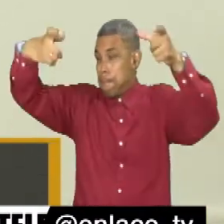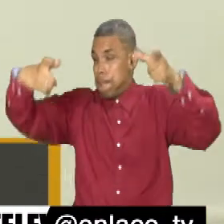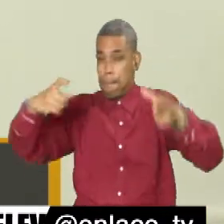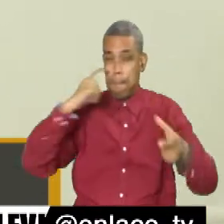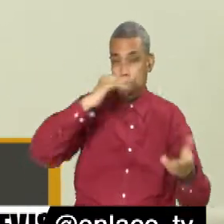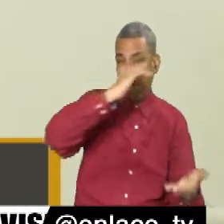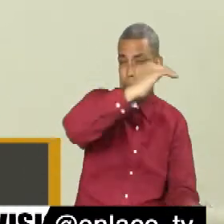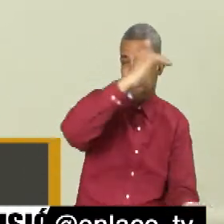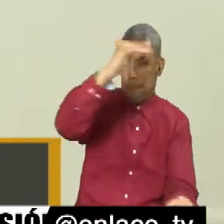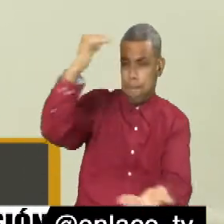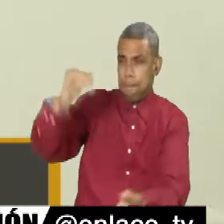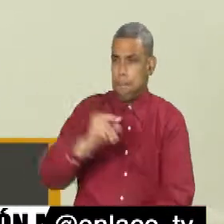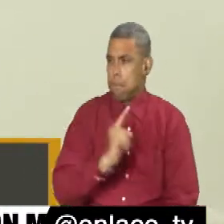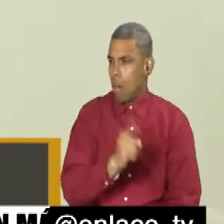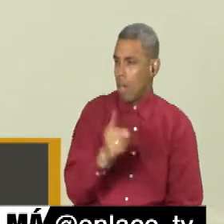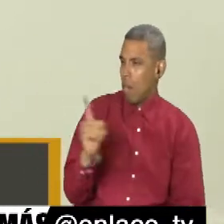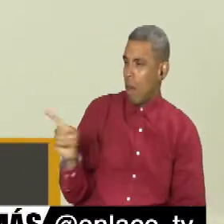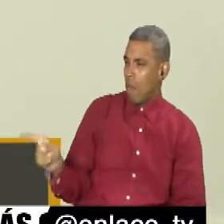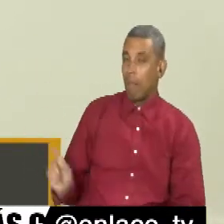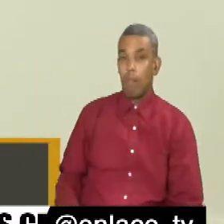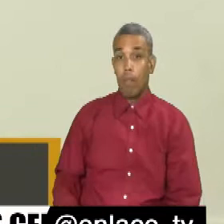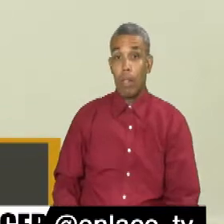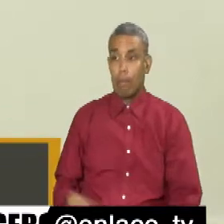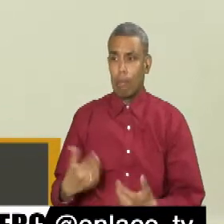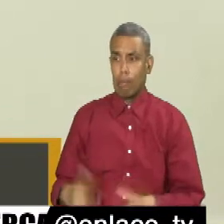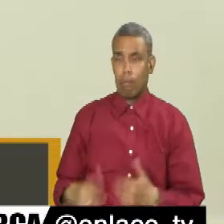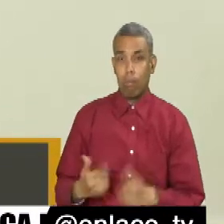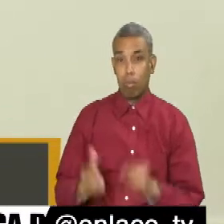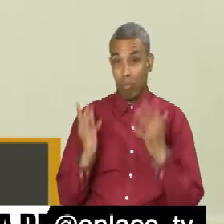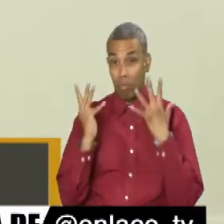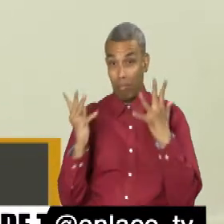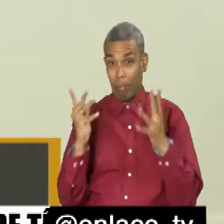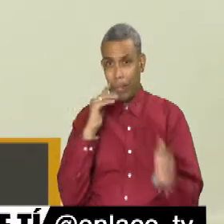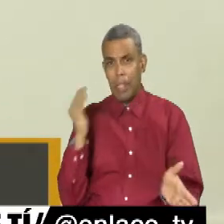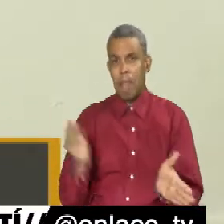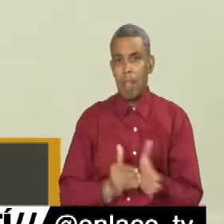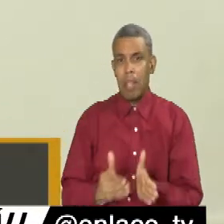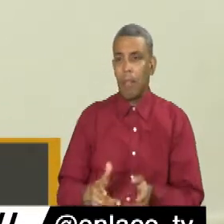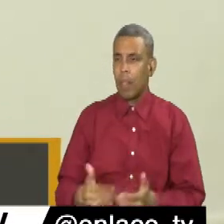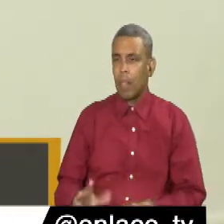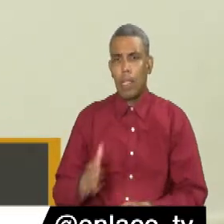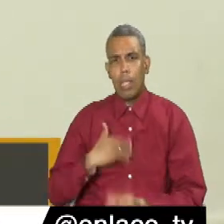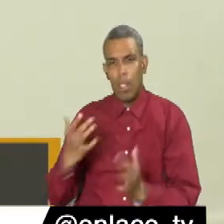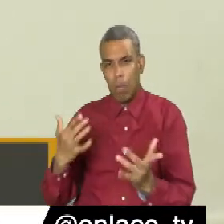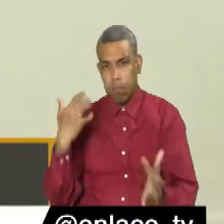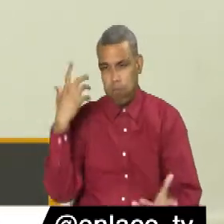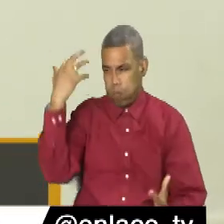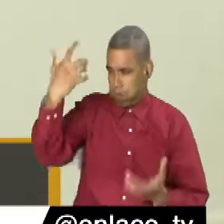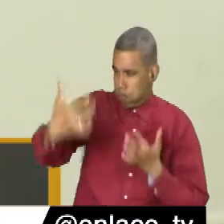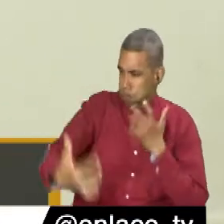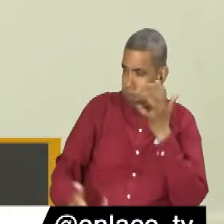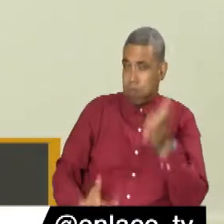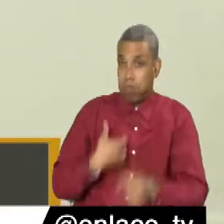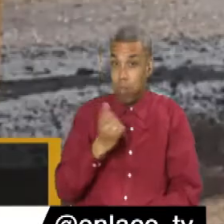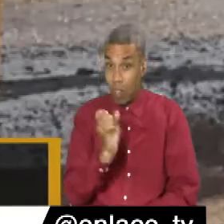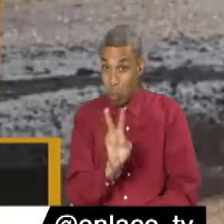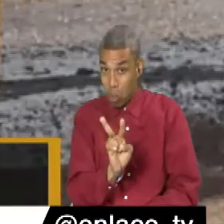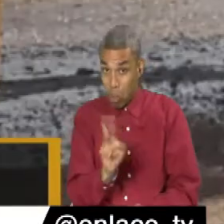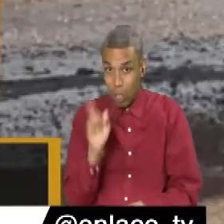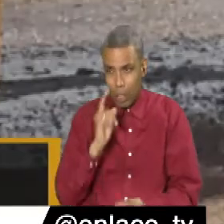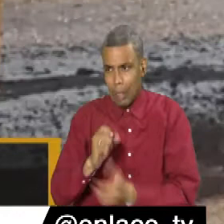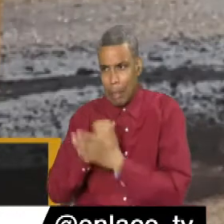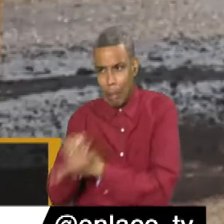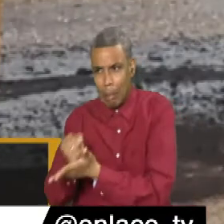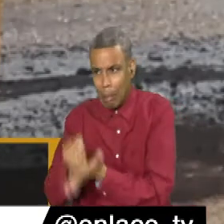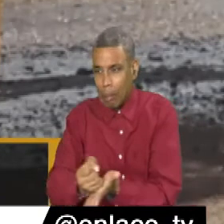este incidente y ya nos retiramos del sitio. Como resultado, más o menos 10, 12 canecas de 55 consumidas por el